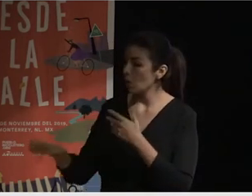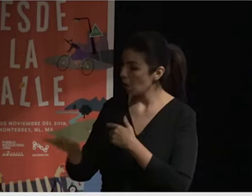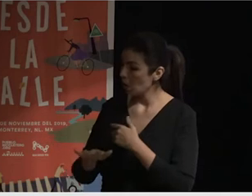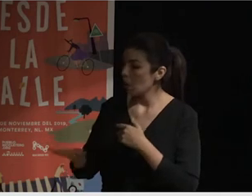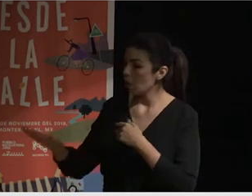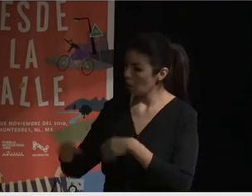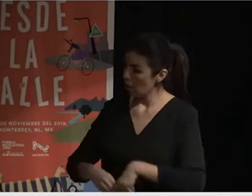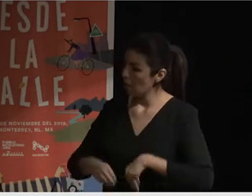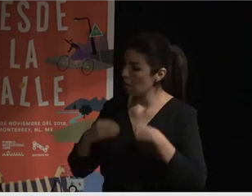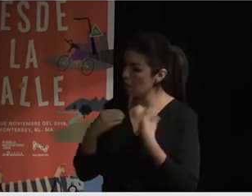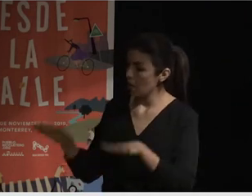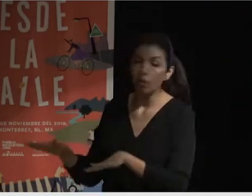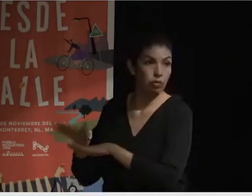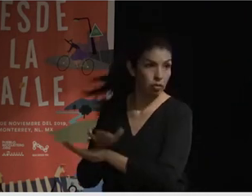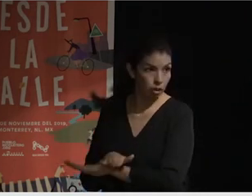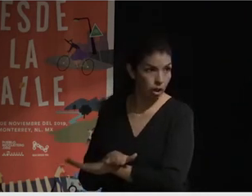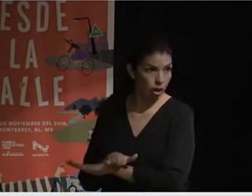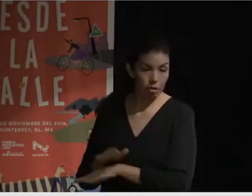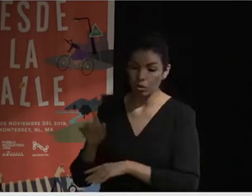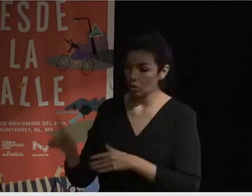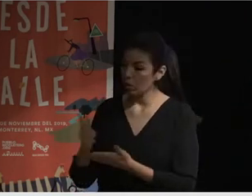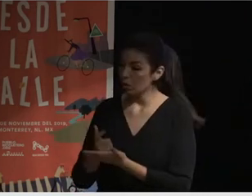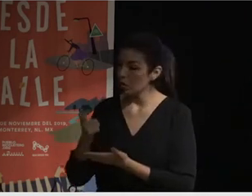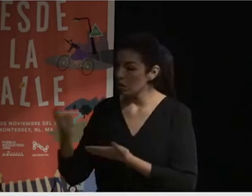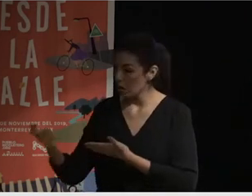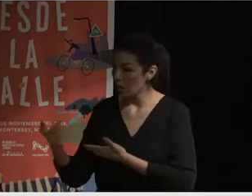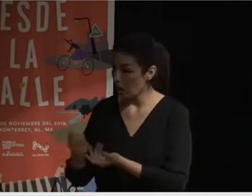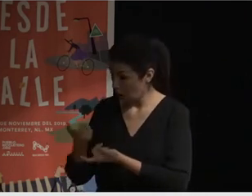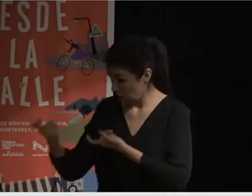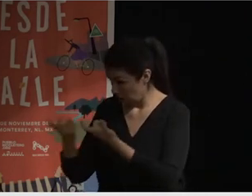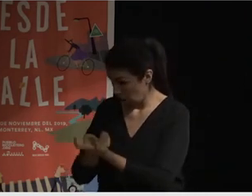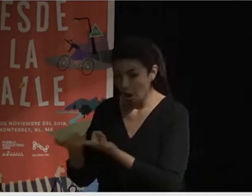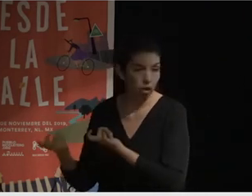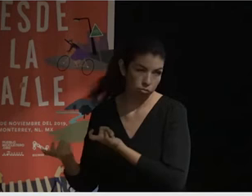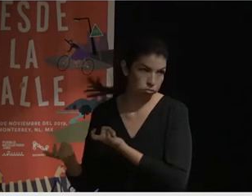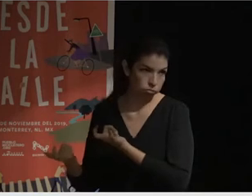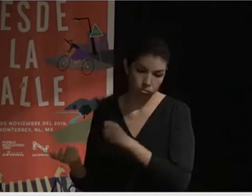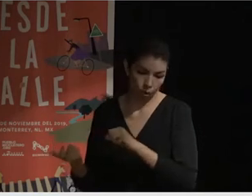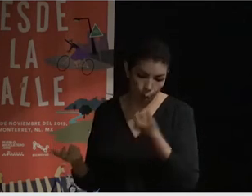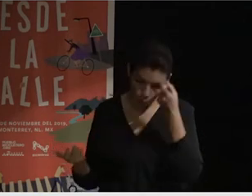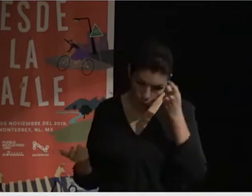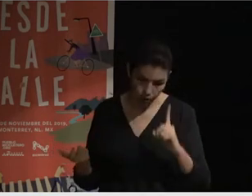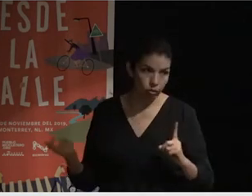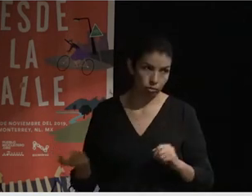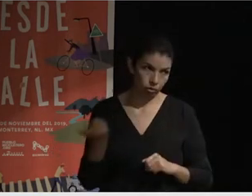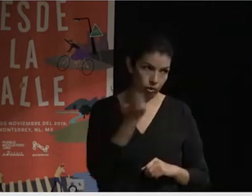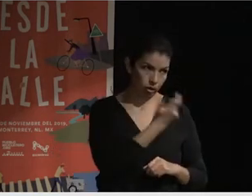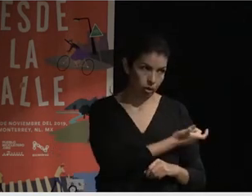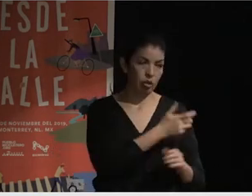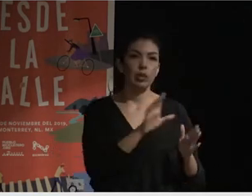mejor una propuesta sería, hace poco conocí un proyecto cerca de Miguel Nieto, aquí en el centro de